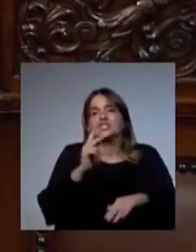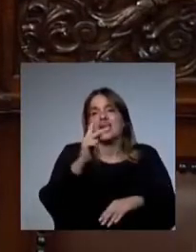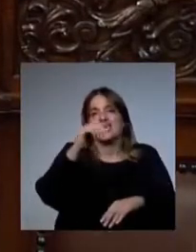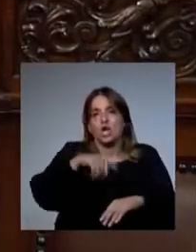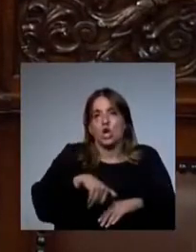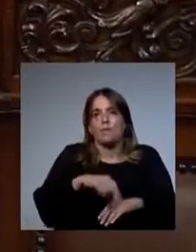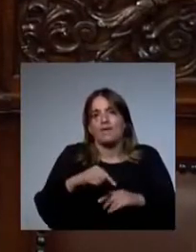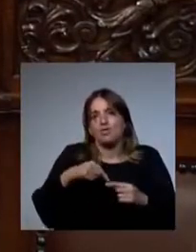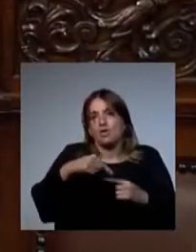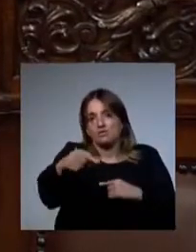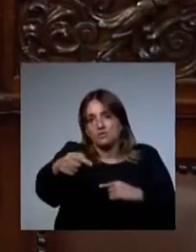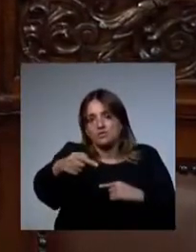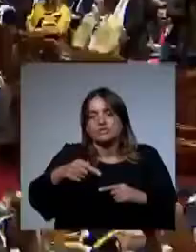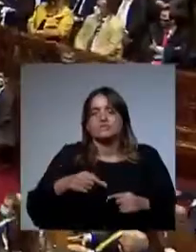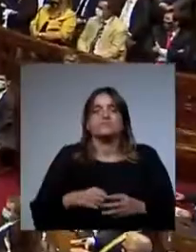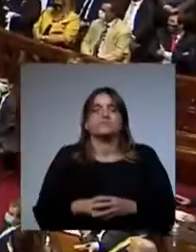longitud.